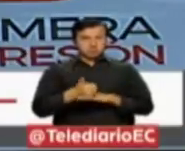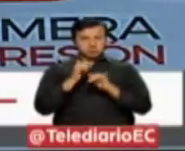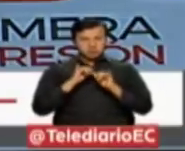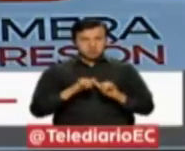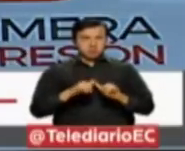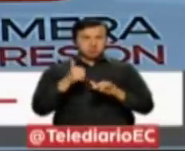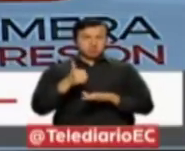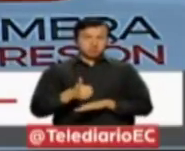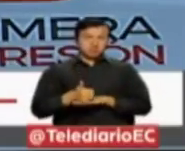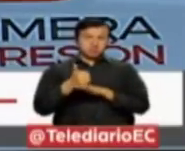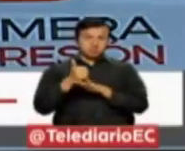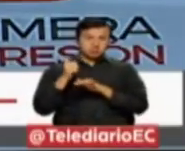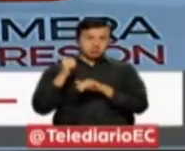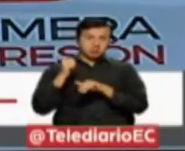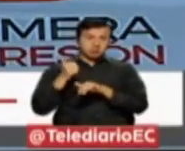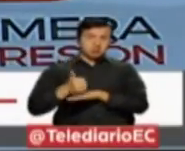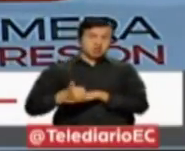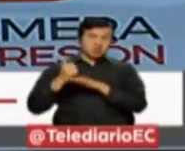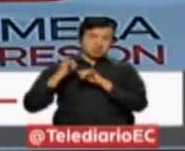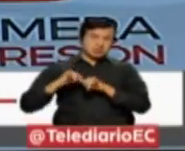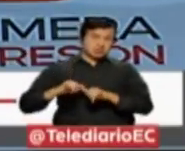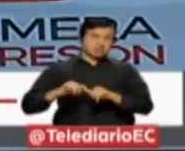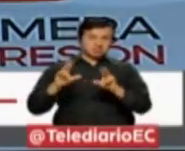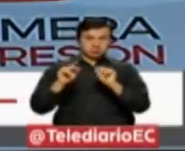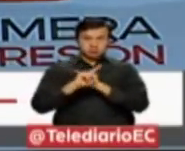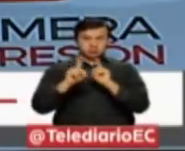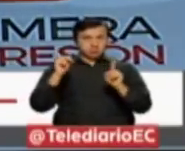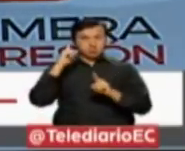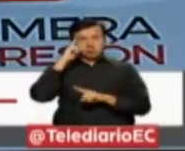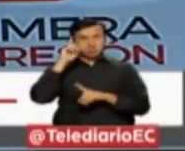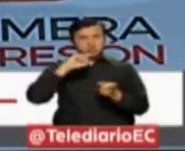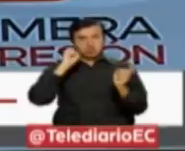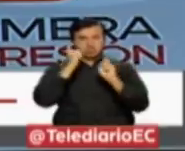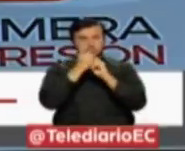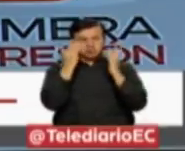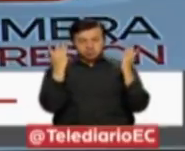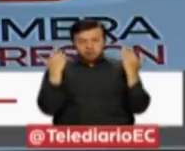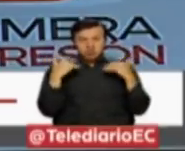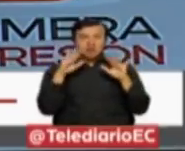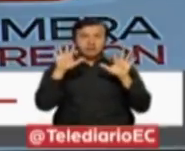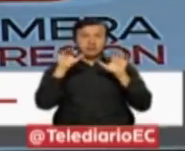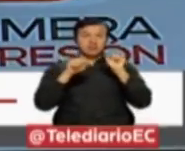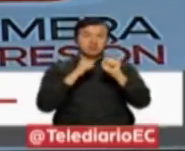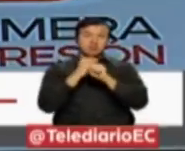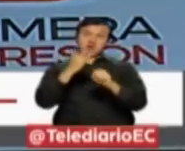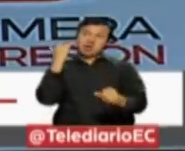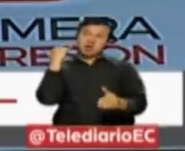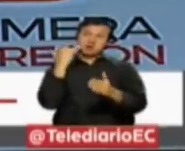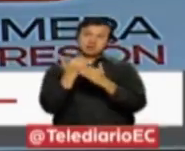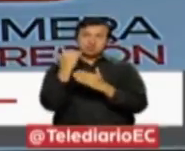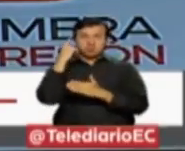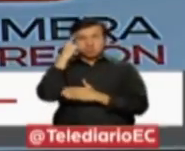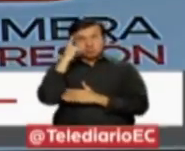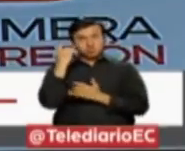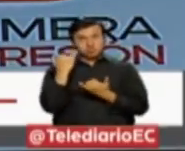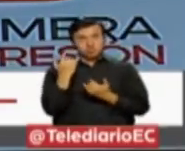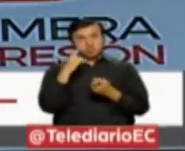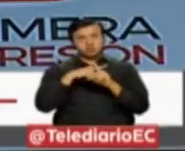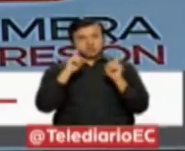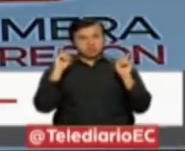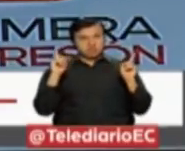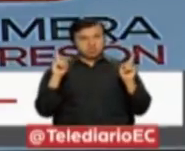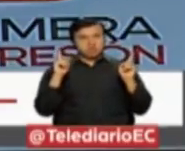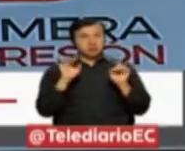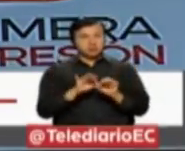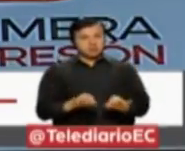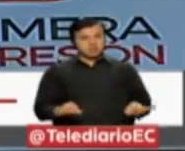hay poder que dure eternamente. Y el gobierno ya cambió. Hace 10 años teníamos un gobierno, ahora tenemos otro.